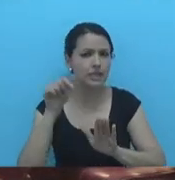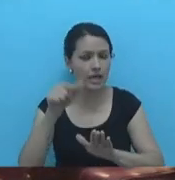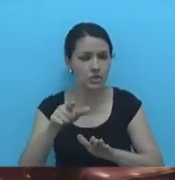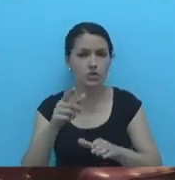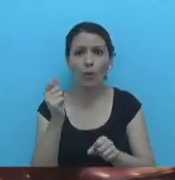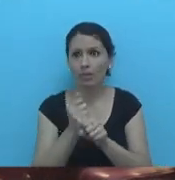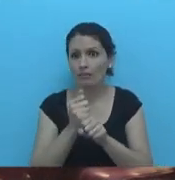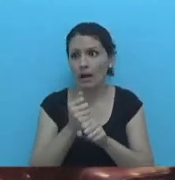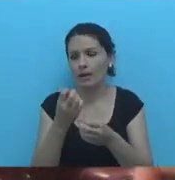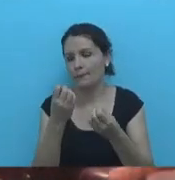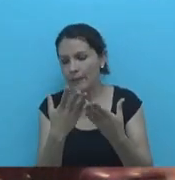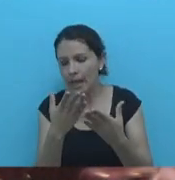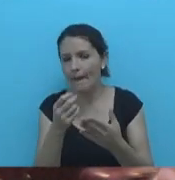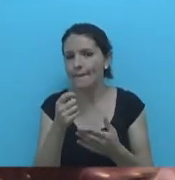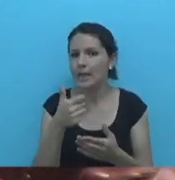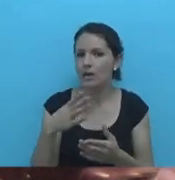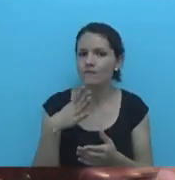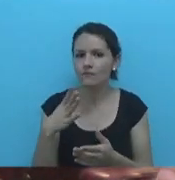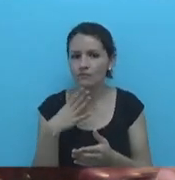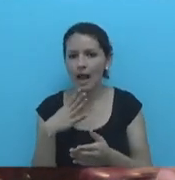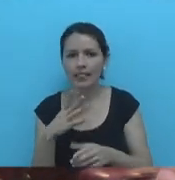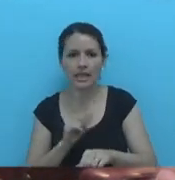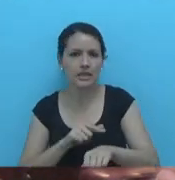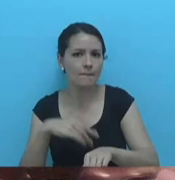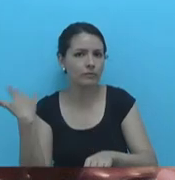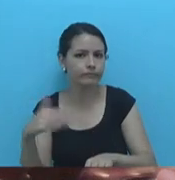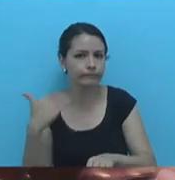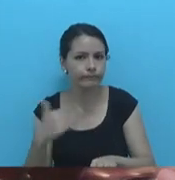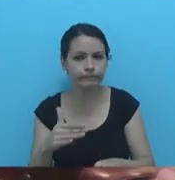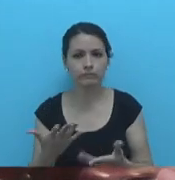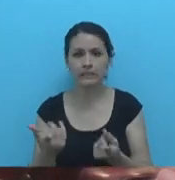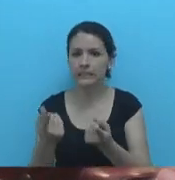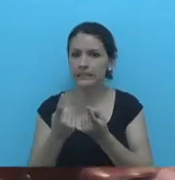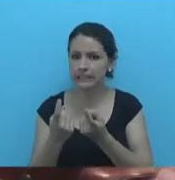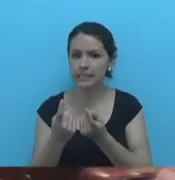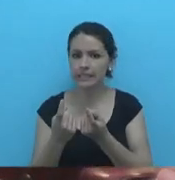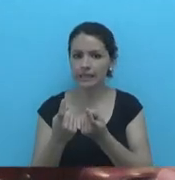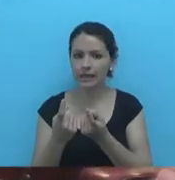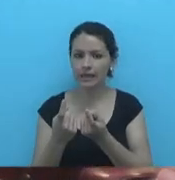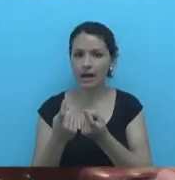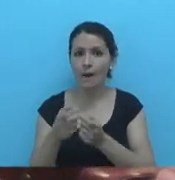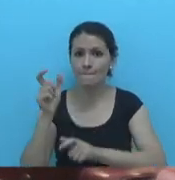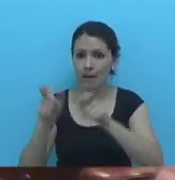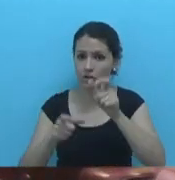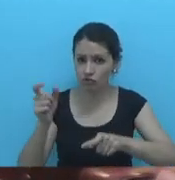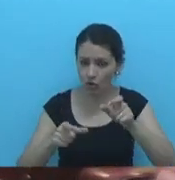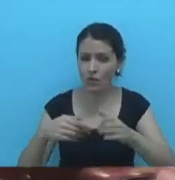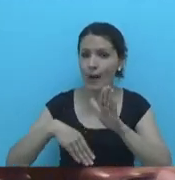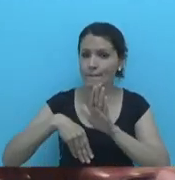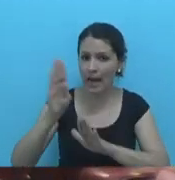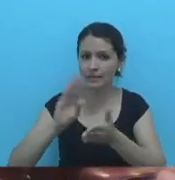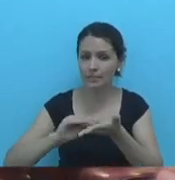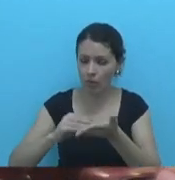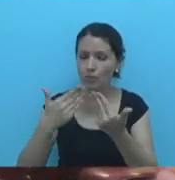de las predisposiciones, según nos han dicho, pero no tienen el personal necesario para hacer